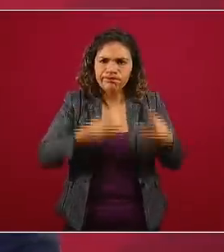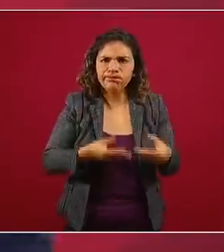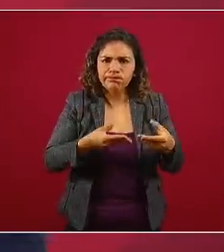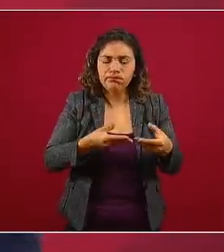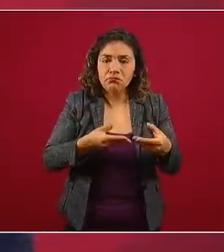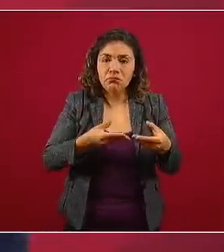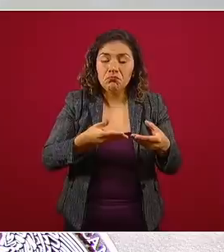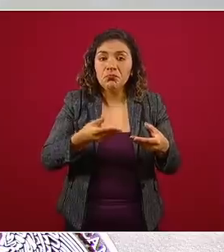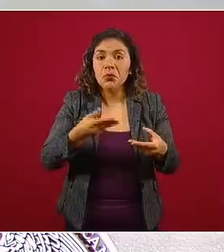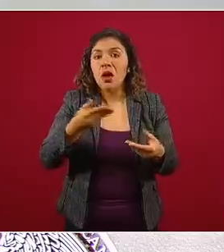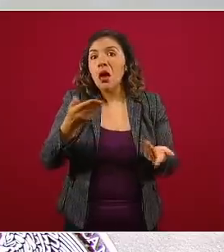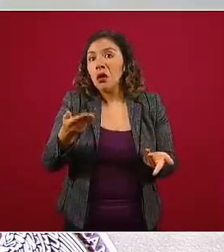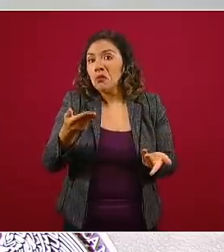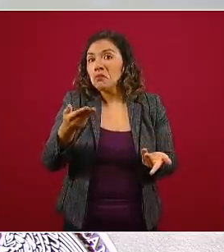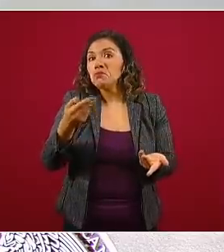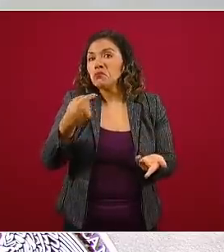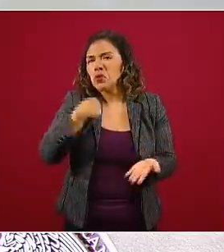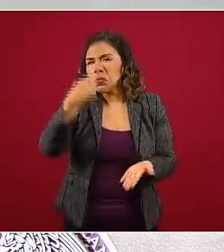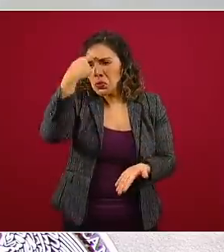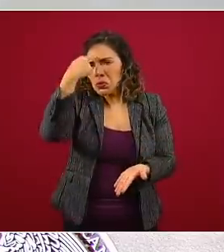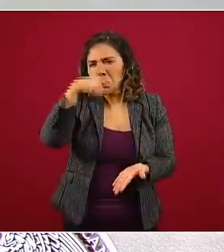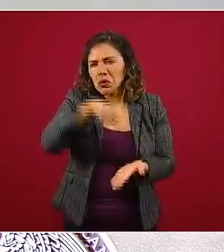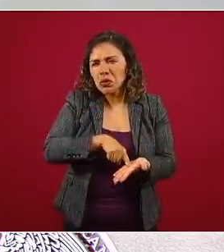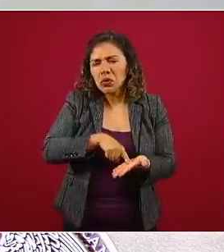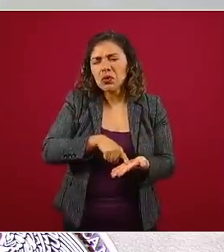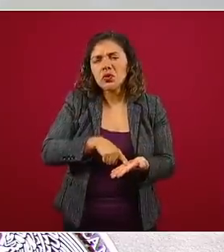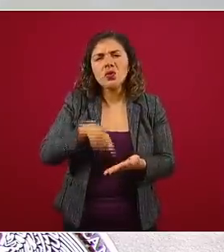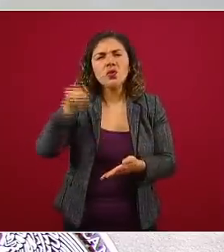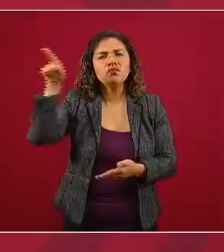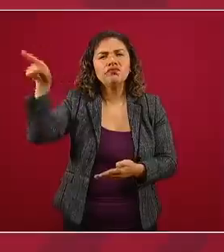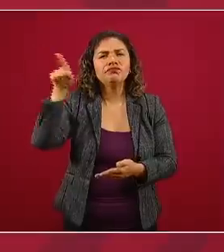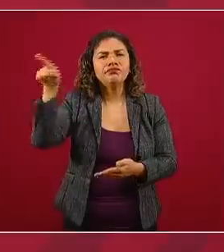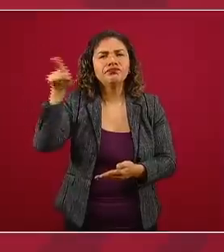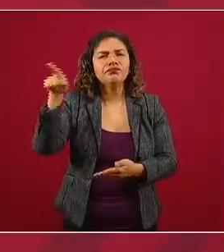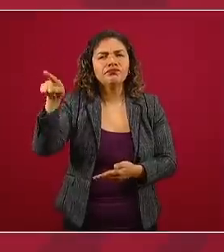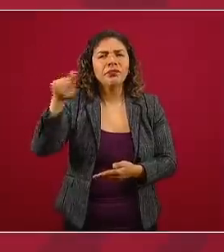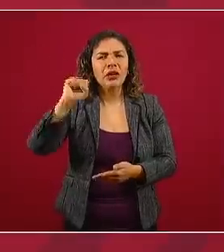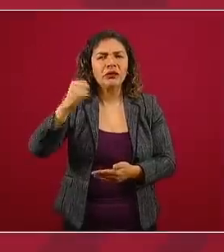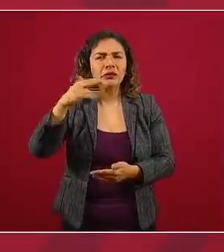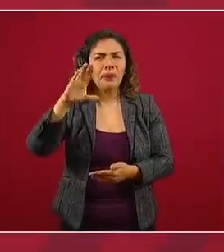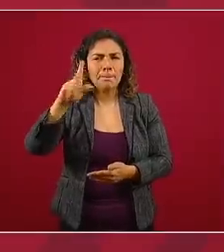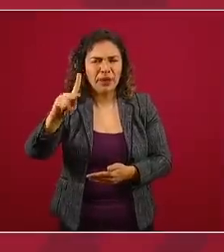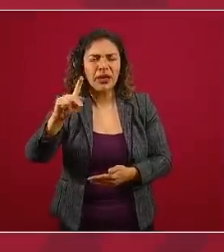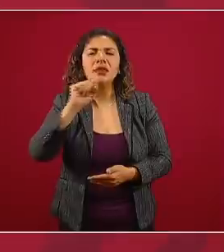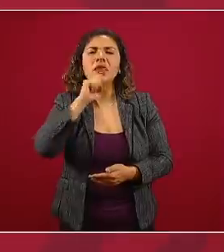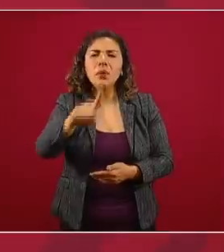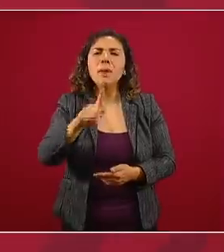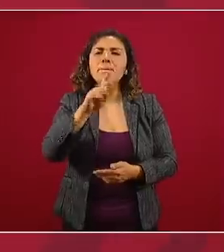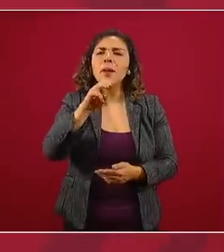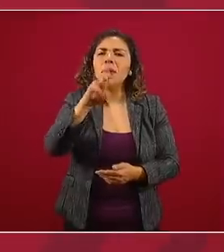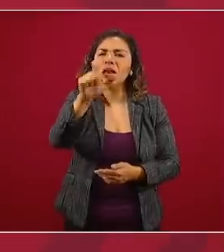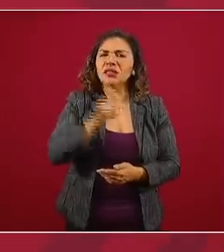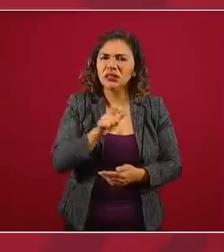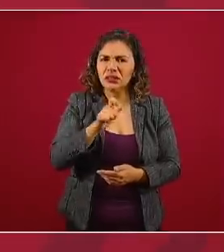creo que lo hicieron de hacienda y también de pemex